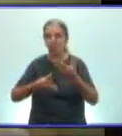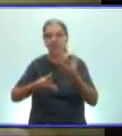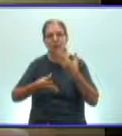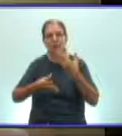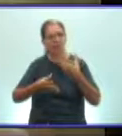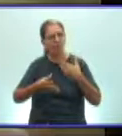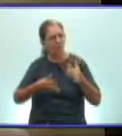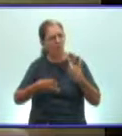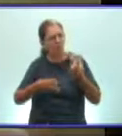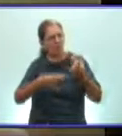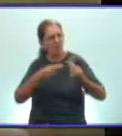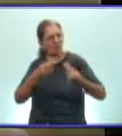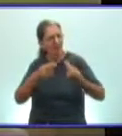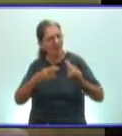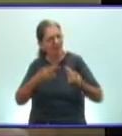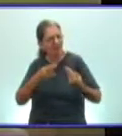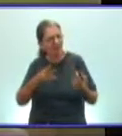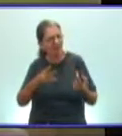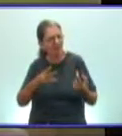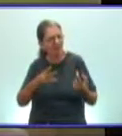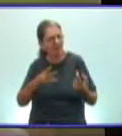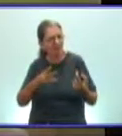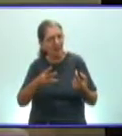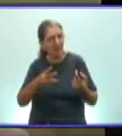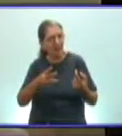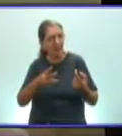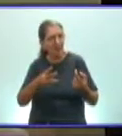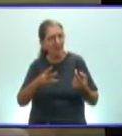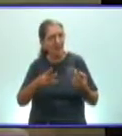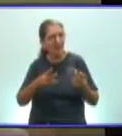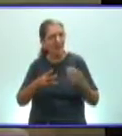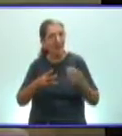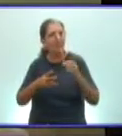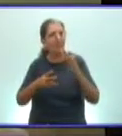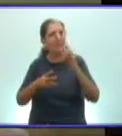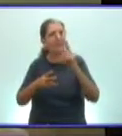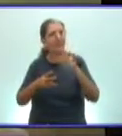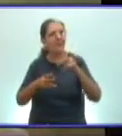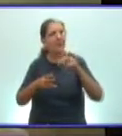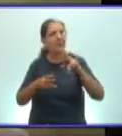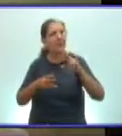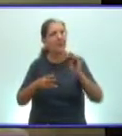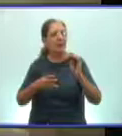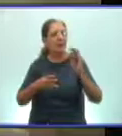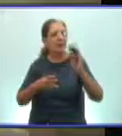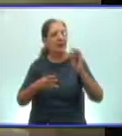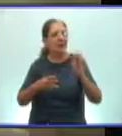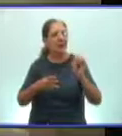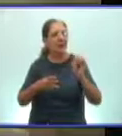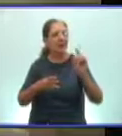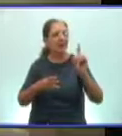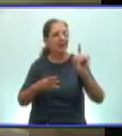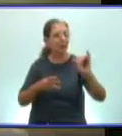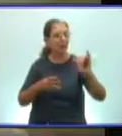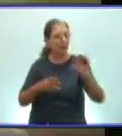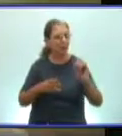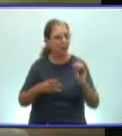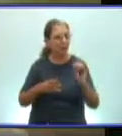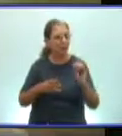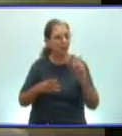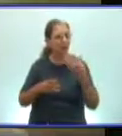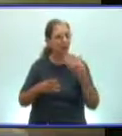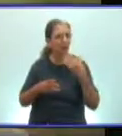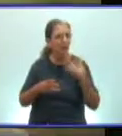determinar el promedio de estos resultados? ¿Recuerdan ustedes cómo determinar